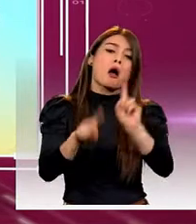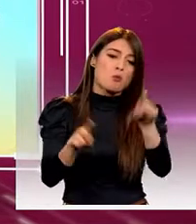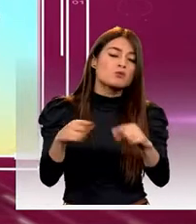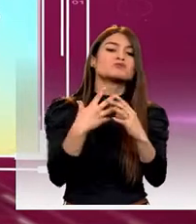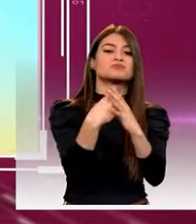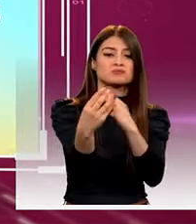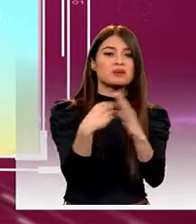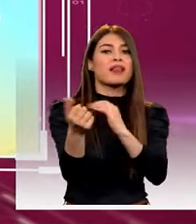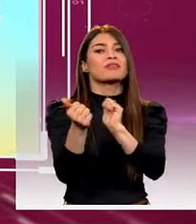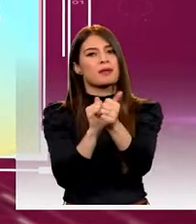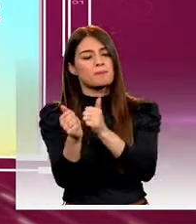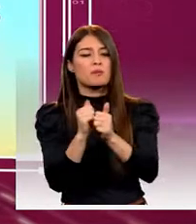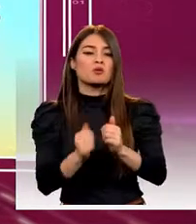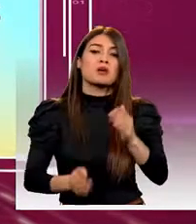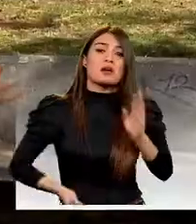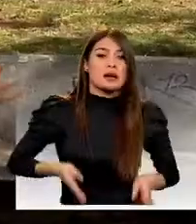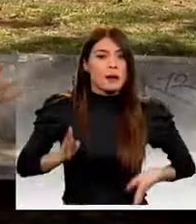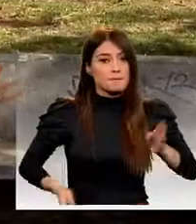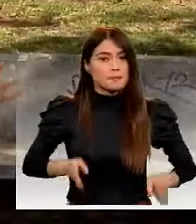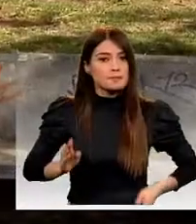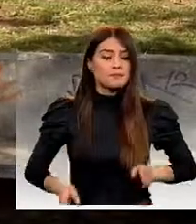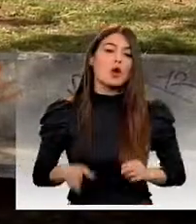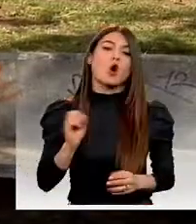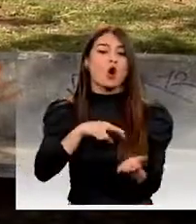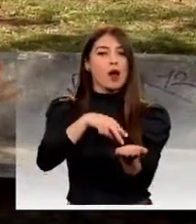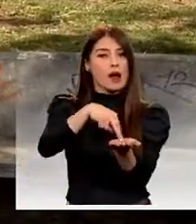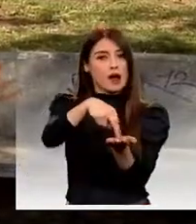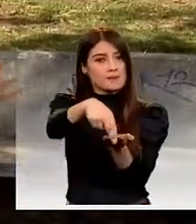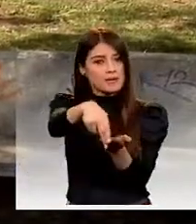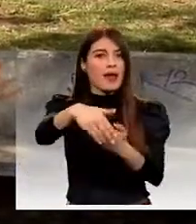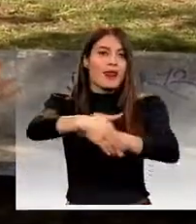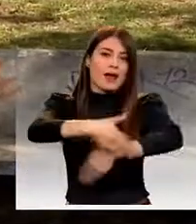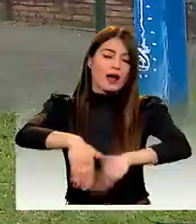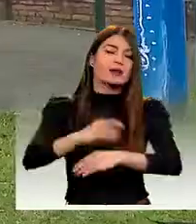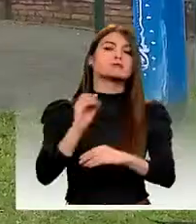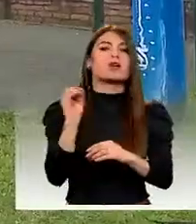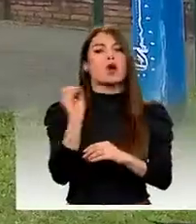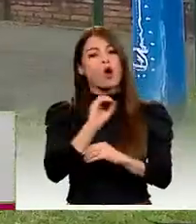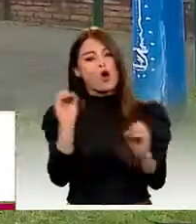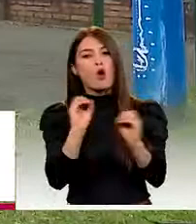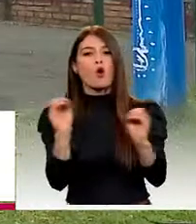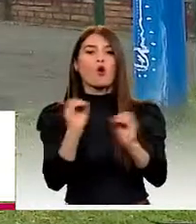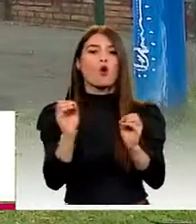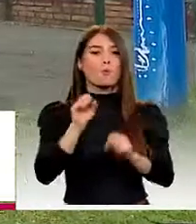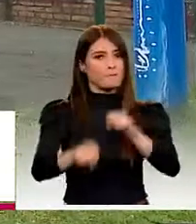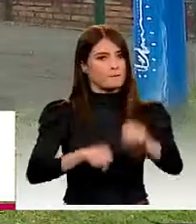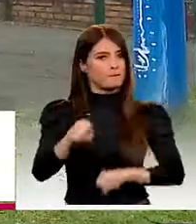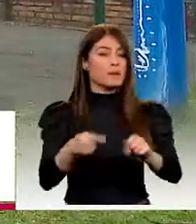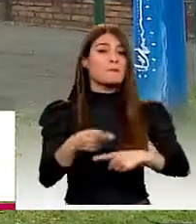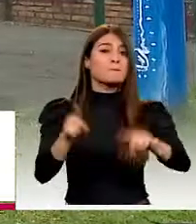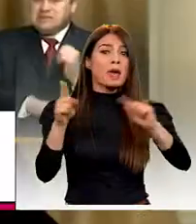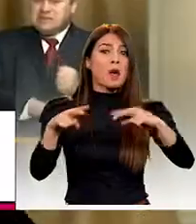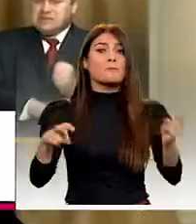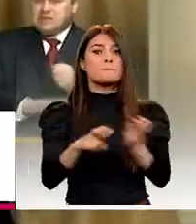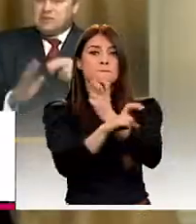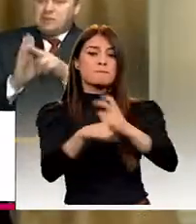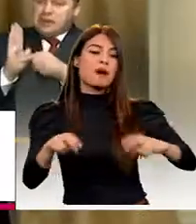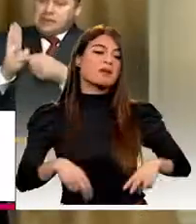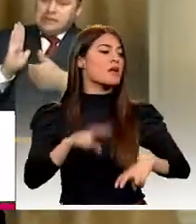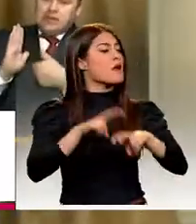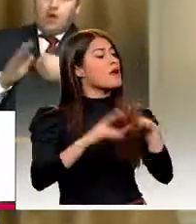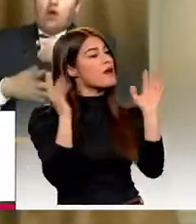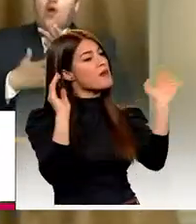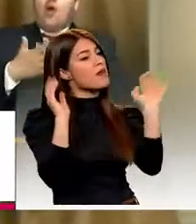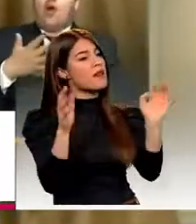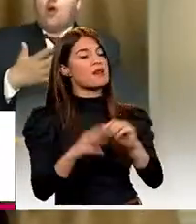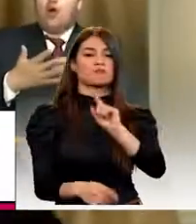Se podrá caminar, correr y montar en bicicleta, pero sin quedarse en los parques o zonas de esparcimiento. Con unas asignaciones